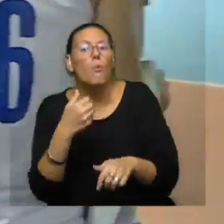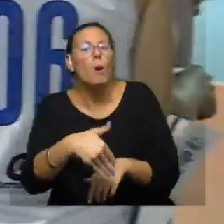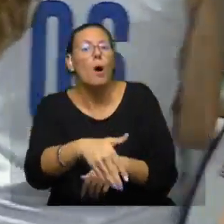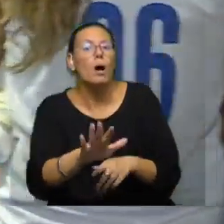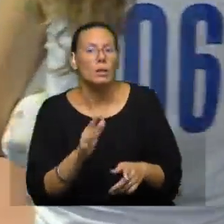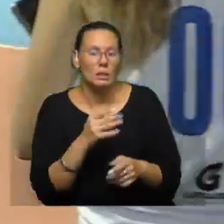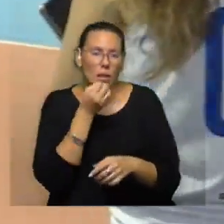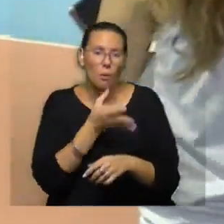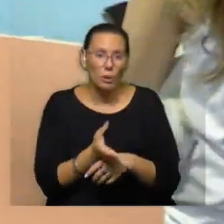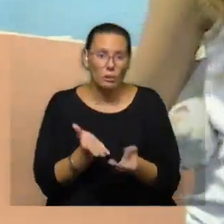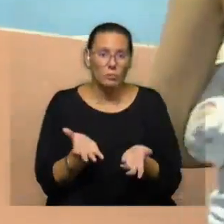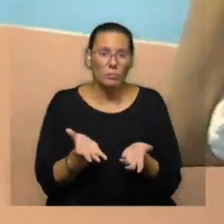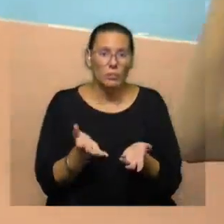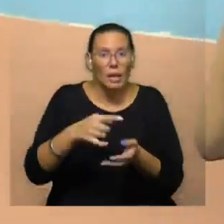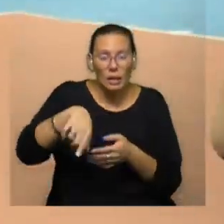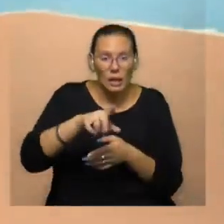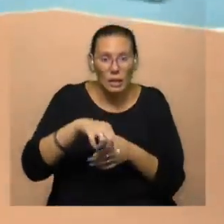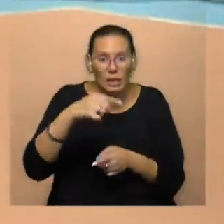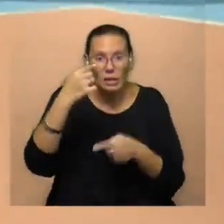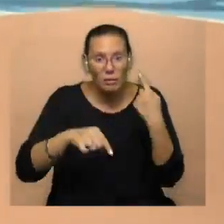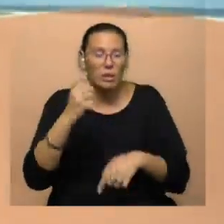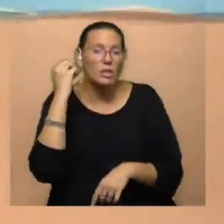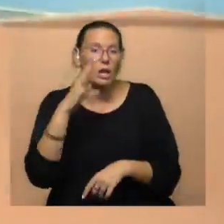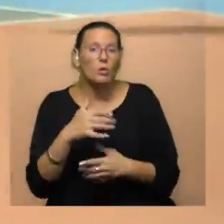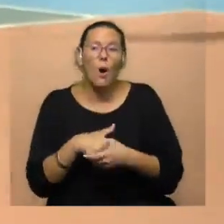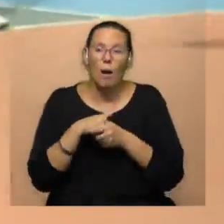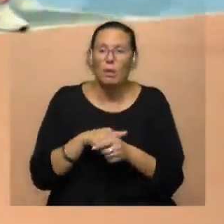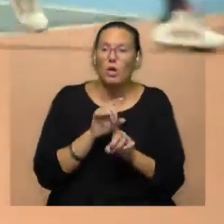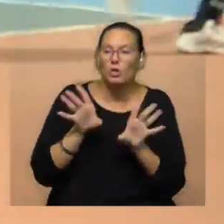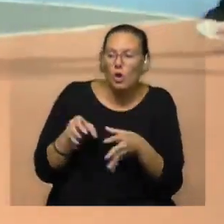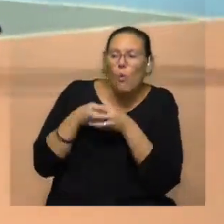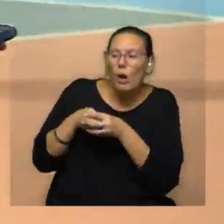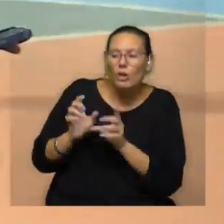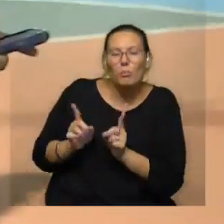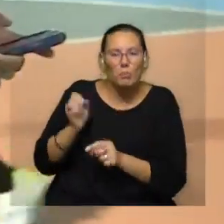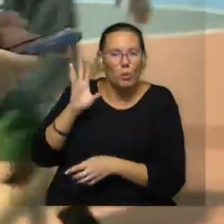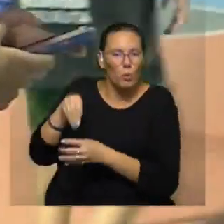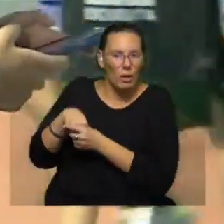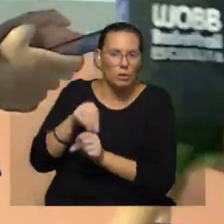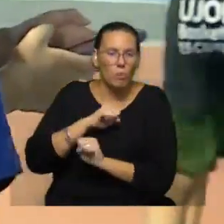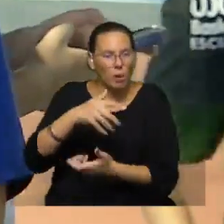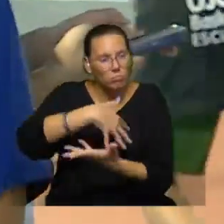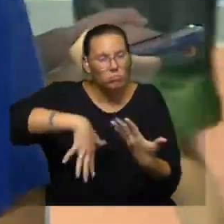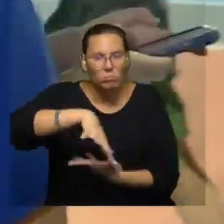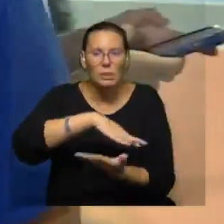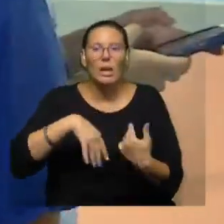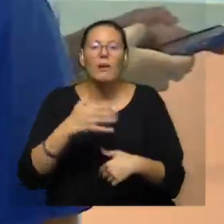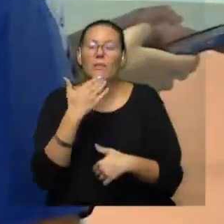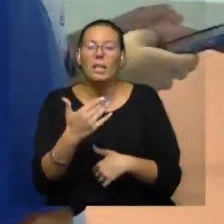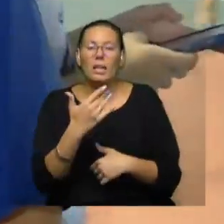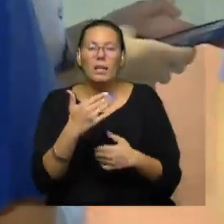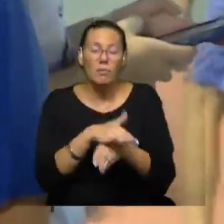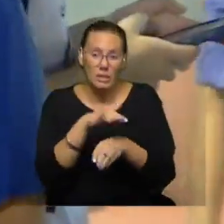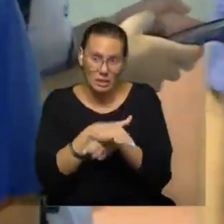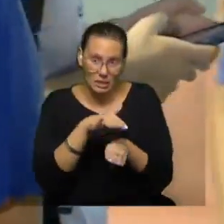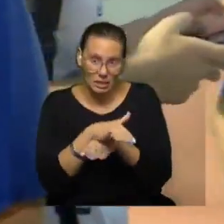nada, eso está de más, eso está de más. O sea, que ellas entre distintos clubes puedan ser amigas, no solamente de su cuadro, está buenísimo. Ya está. Muchísimas gracias, Nadia. Felicitaciones y te